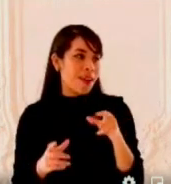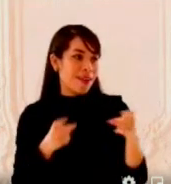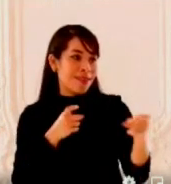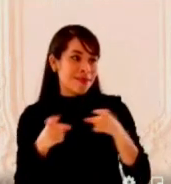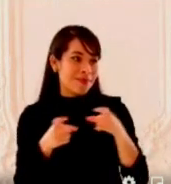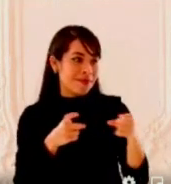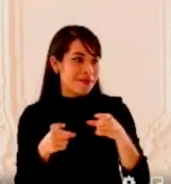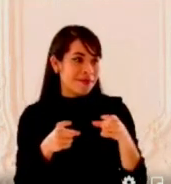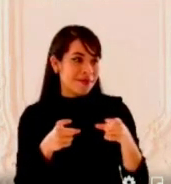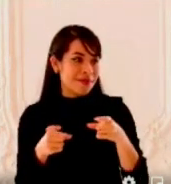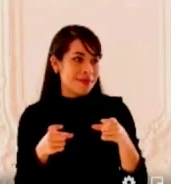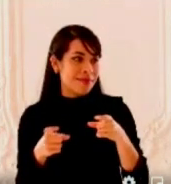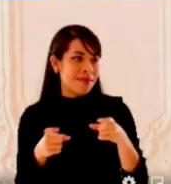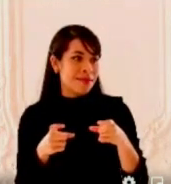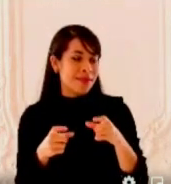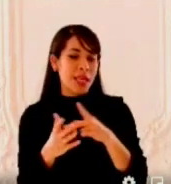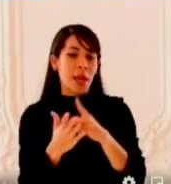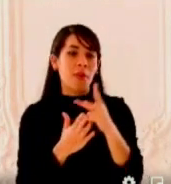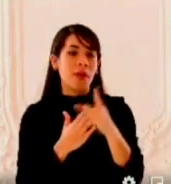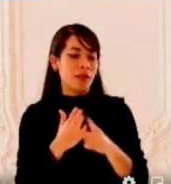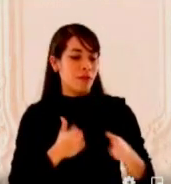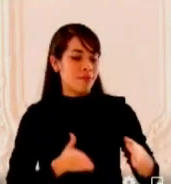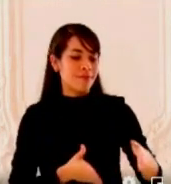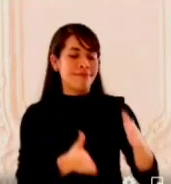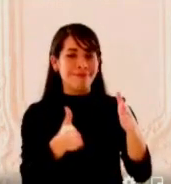autoridad, directora ejecutiva de la autoridad de carretera.